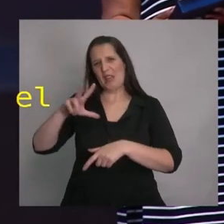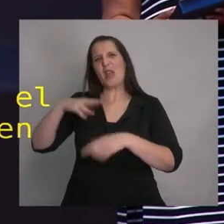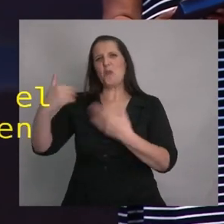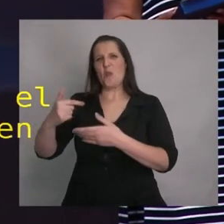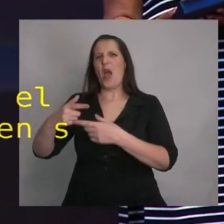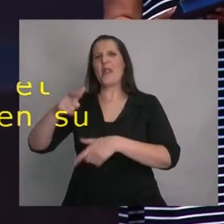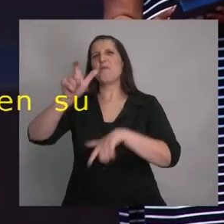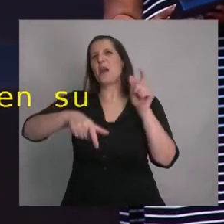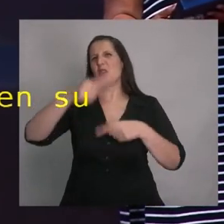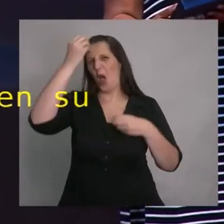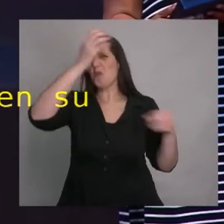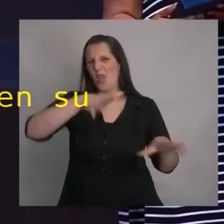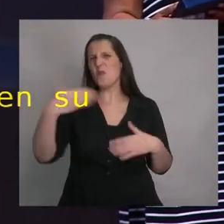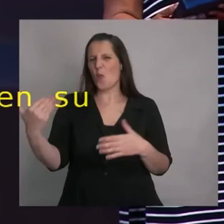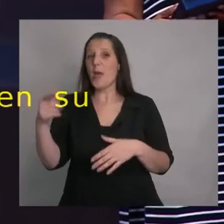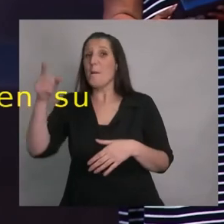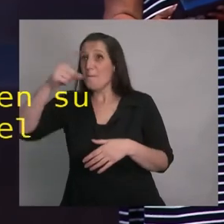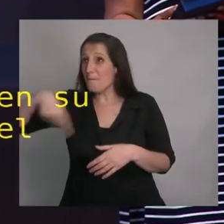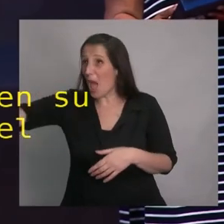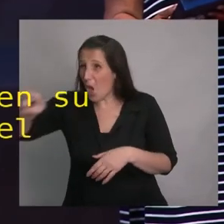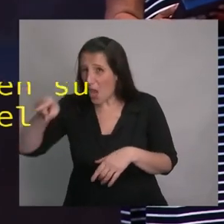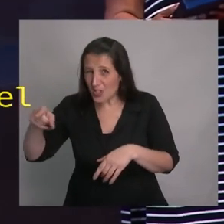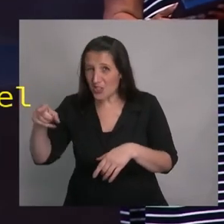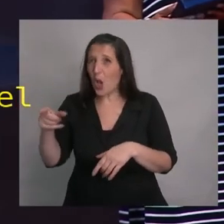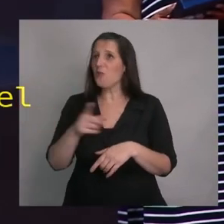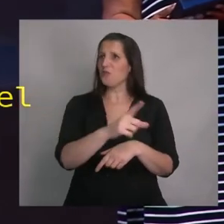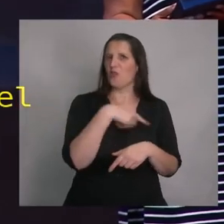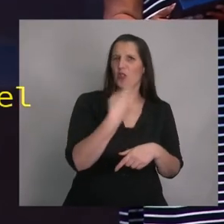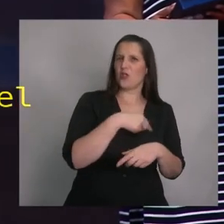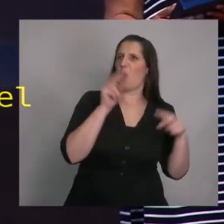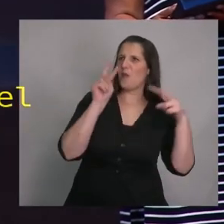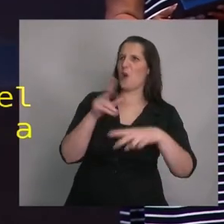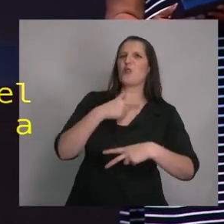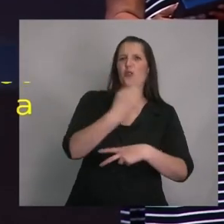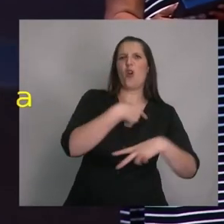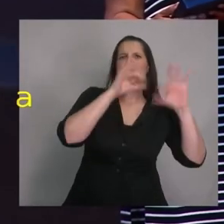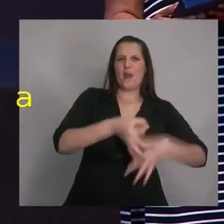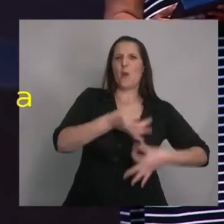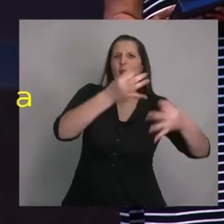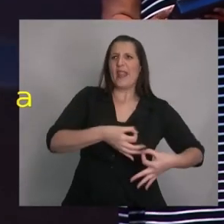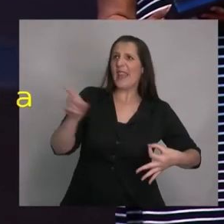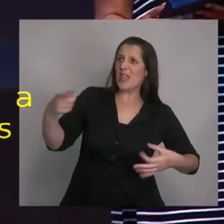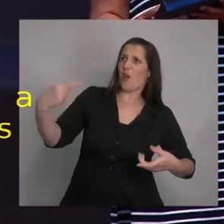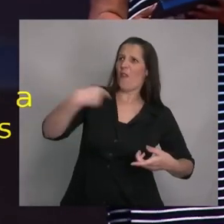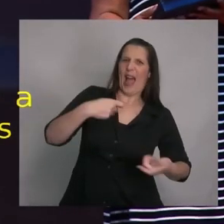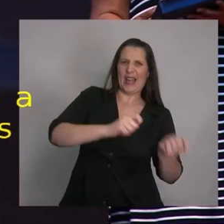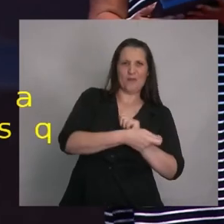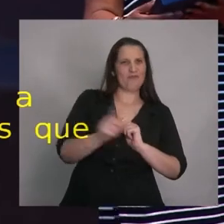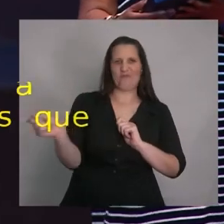1964 y no israel los ricos y los poderosos pueden